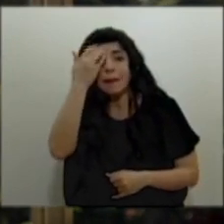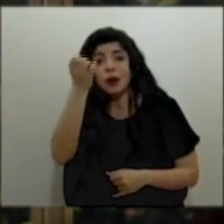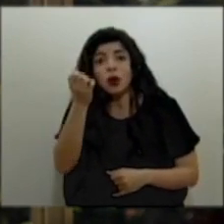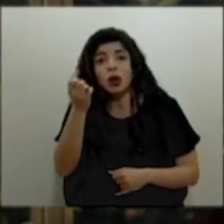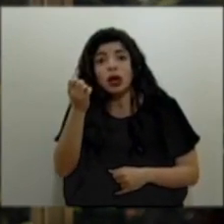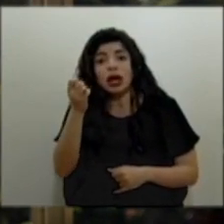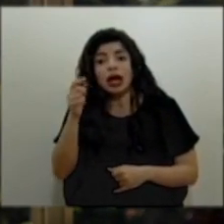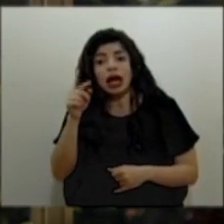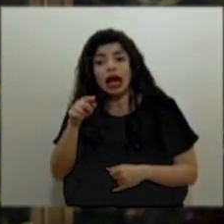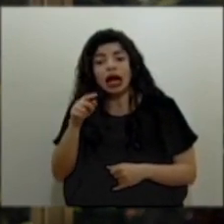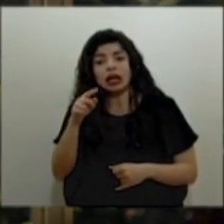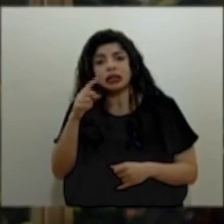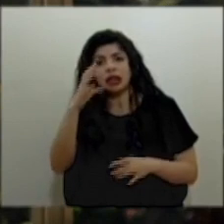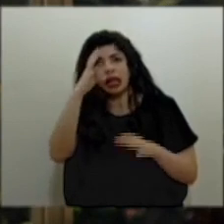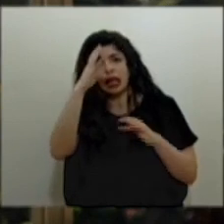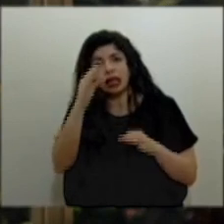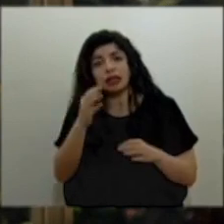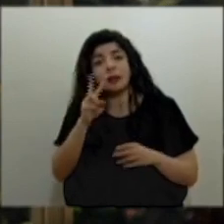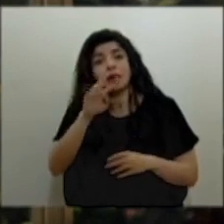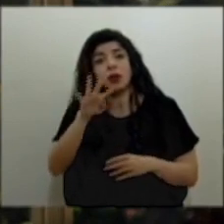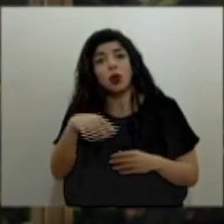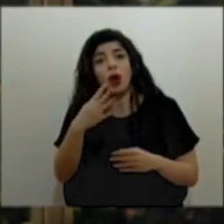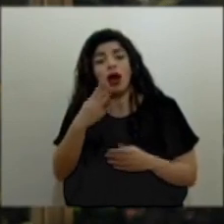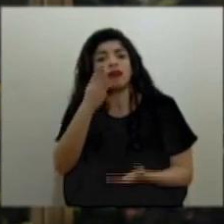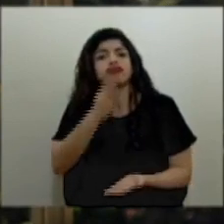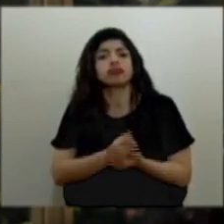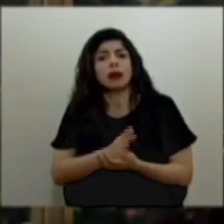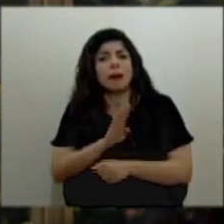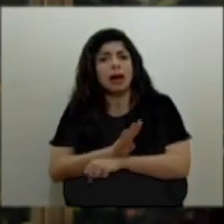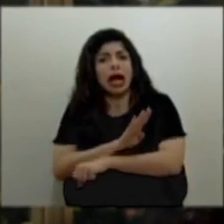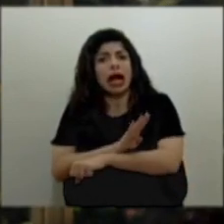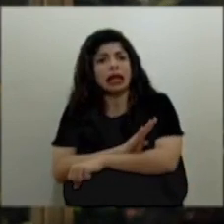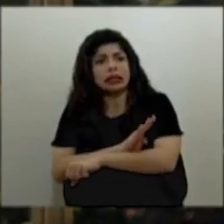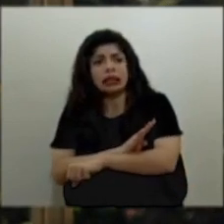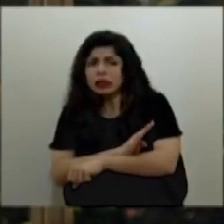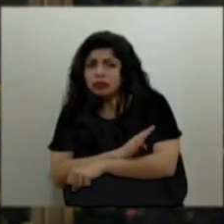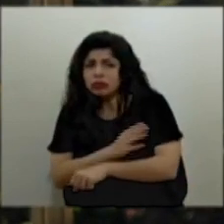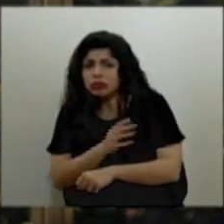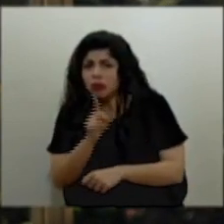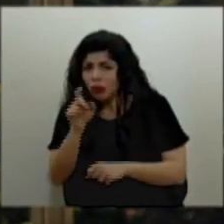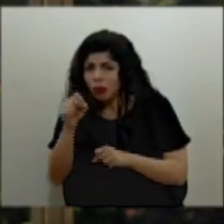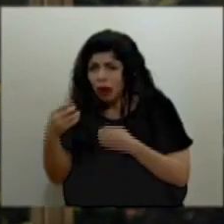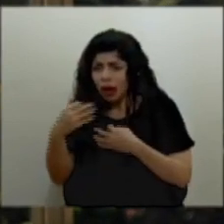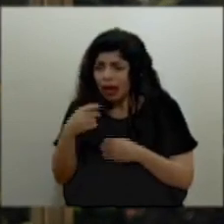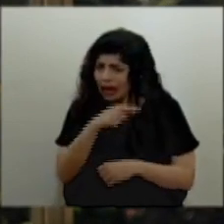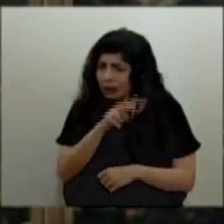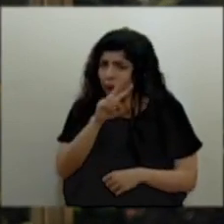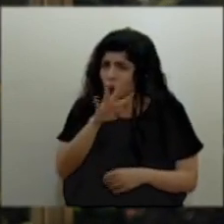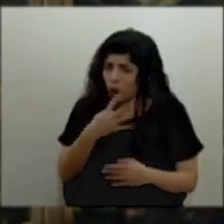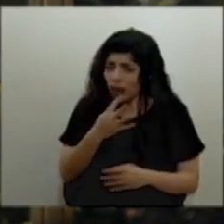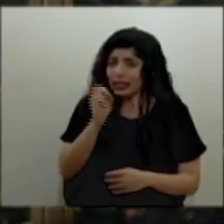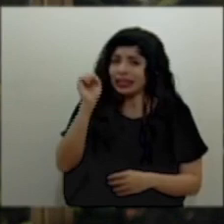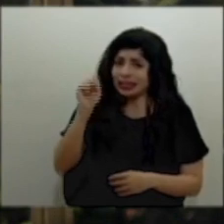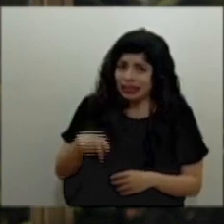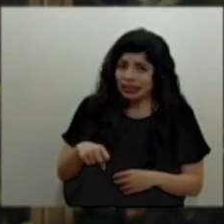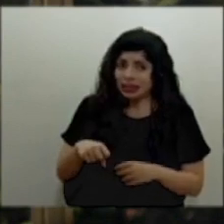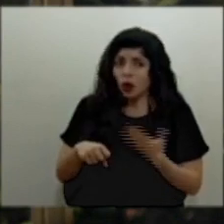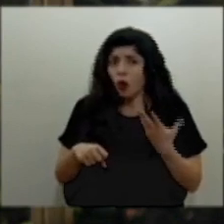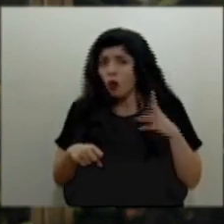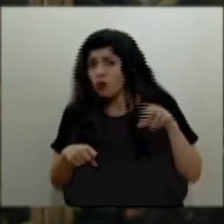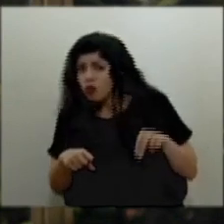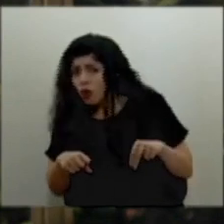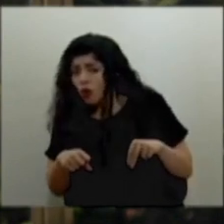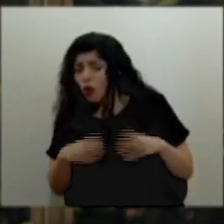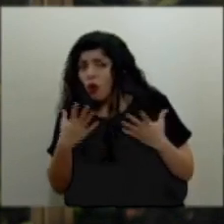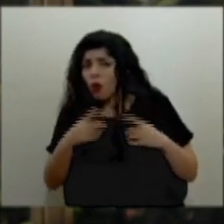habían decidido más bien eliminar el servicio de 24 horas en Bagaces. Entonces quiero saber si me puede aclarar si están trabajando 24 horas, si hubo una suspensión